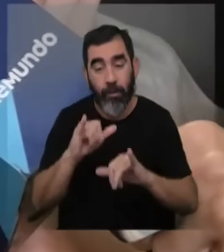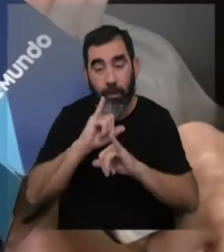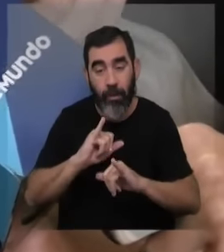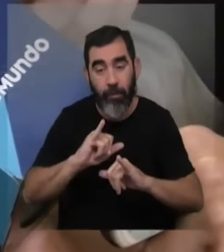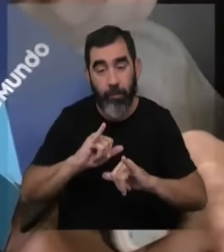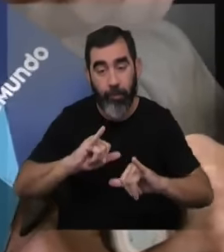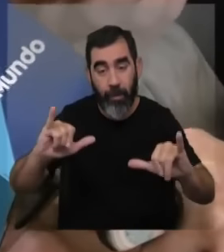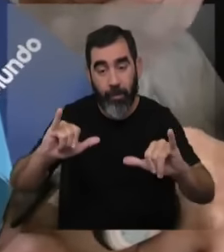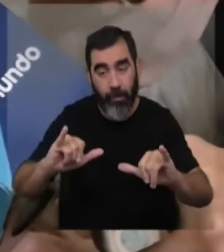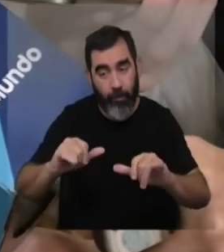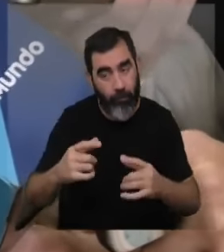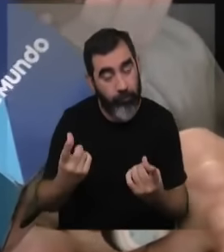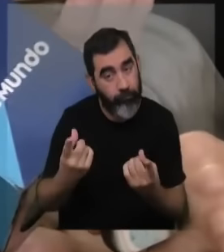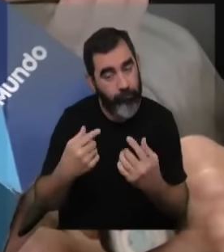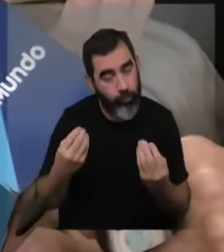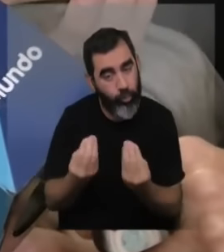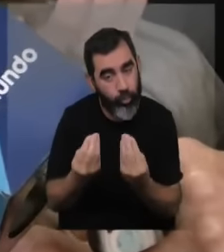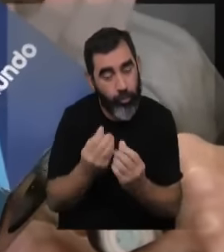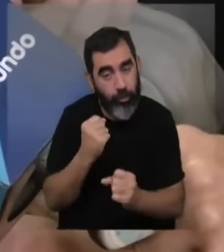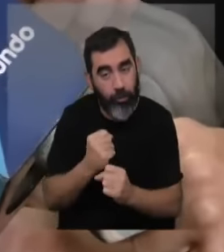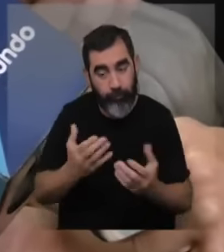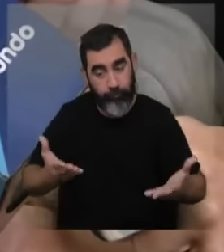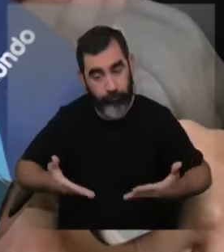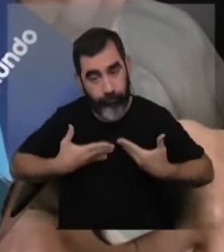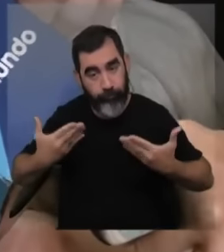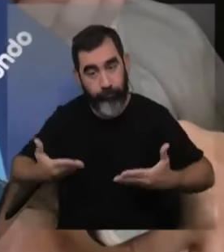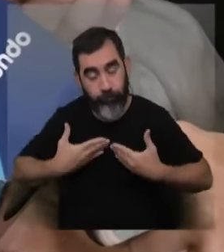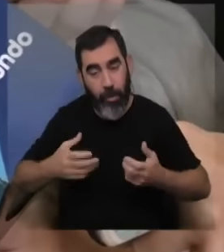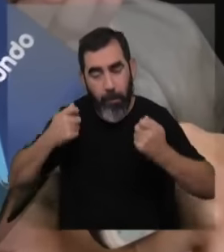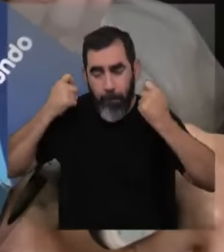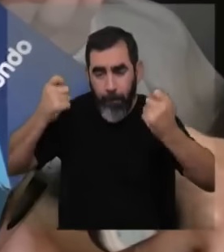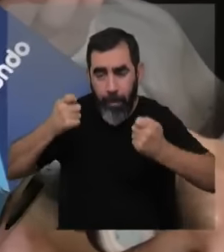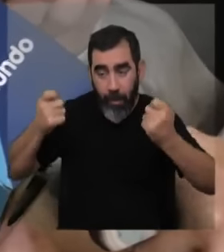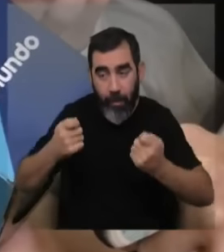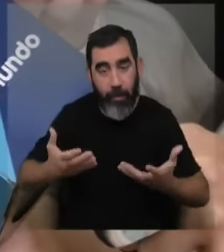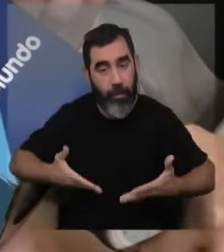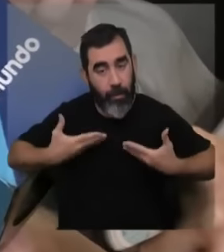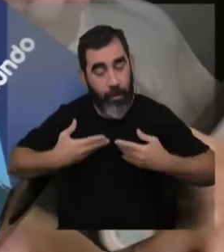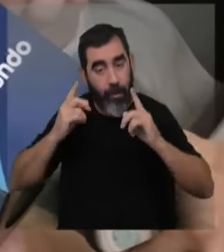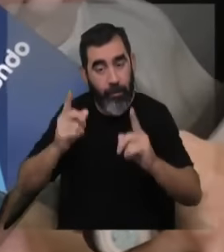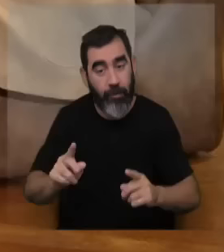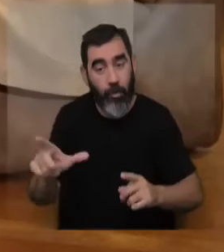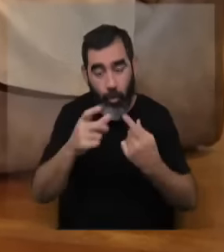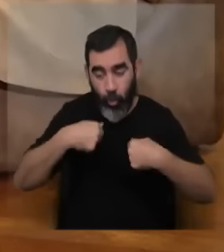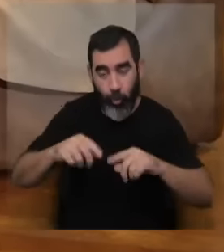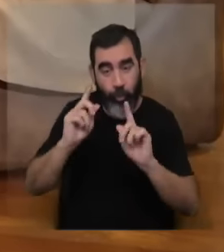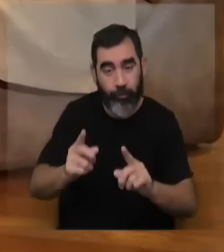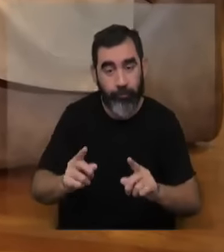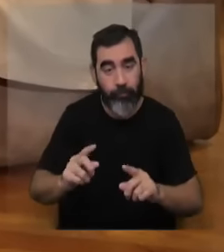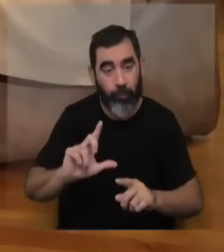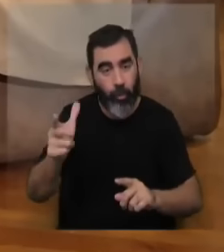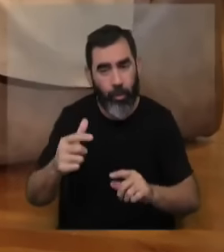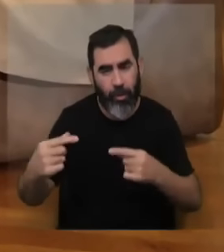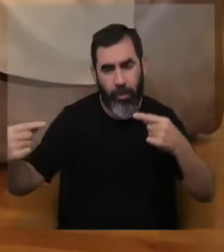va a ser intensa que estamos muy entusiasmados la militancia está muy entusiasmada Y por supuesto Nosotros también no existen